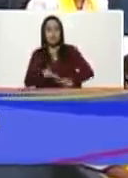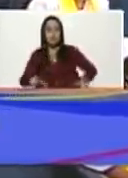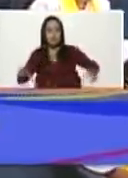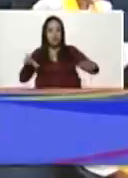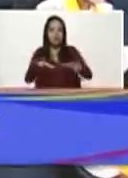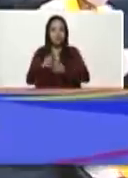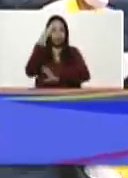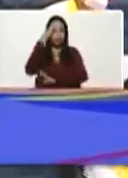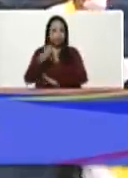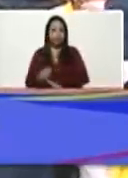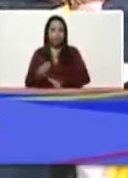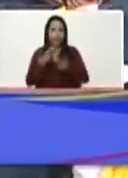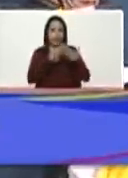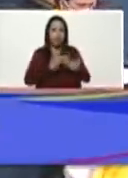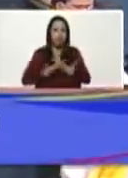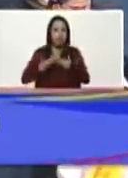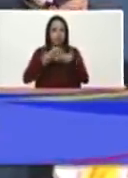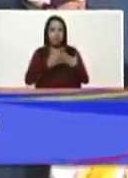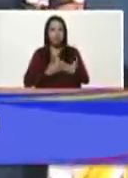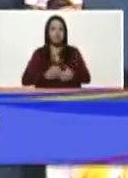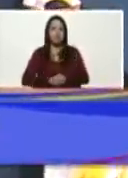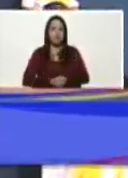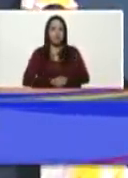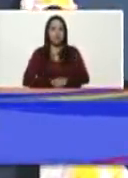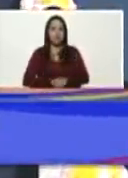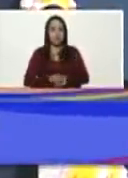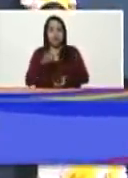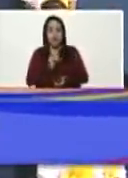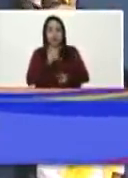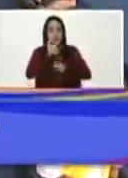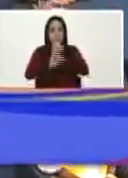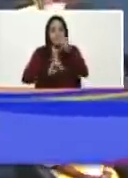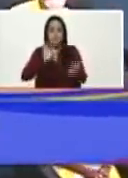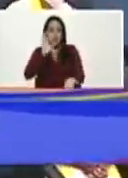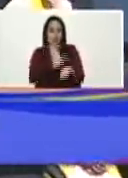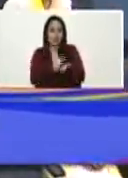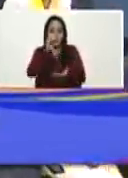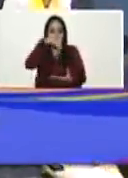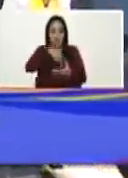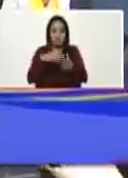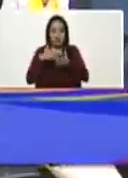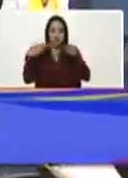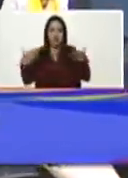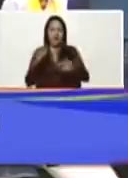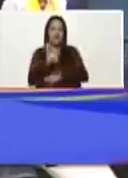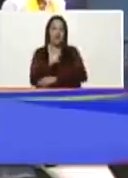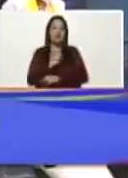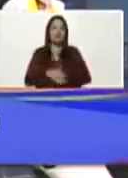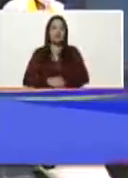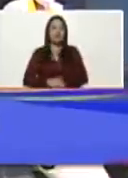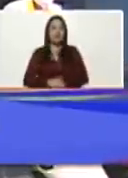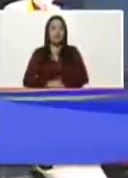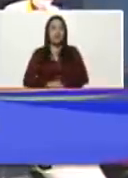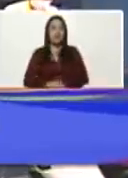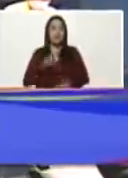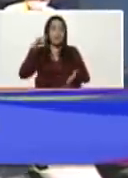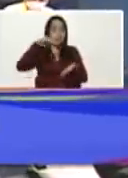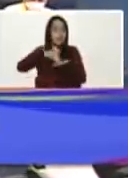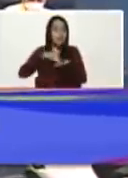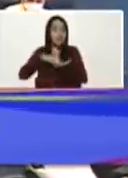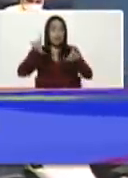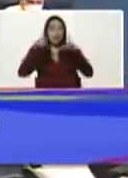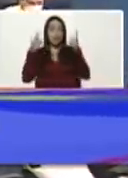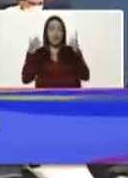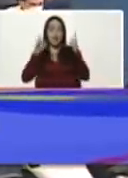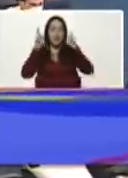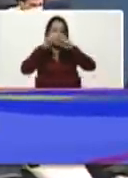Ejército, pertenecientes a la región de la Gran Caracas, que integra el Distrito Capital, los estados Miranda y La Guaira, han sido